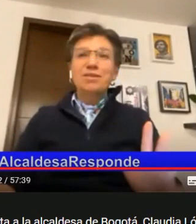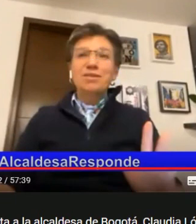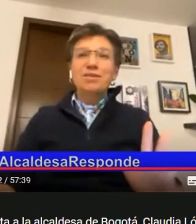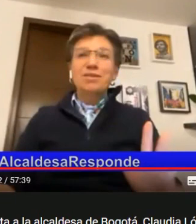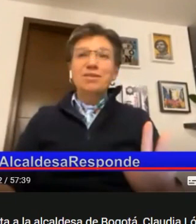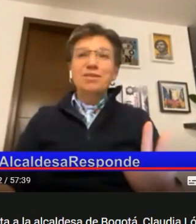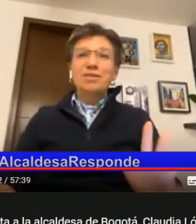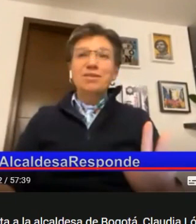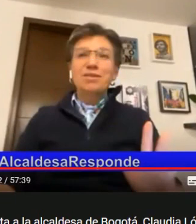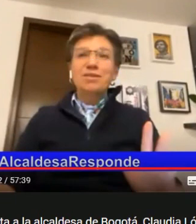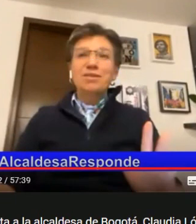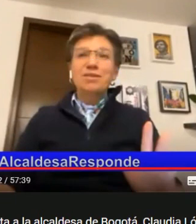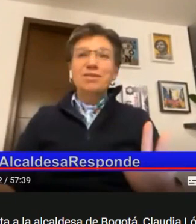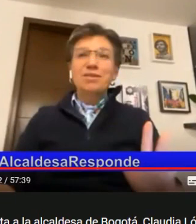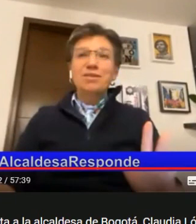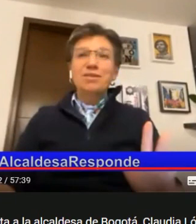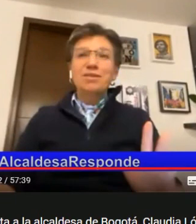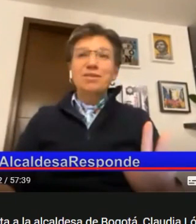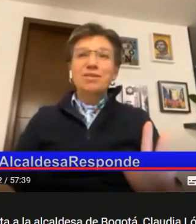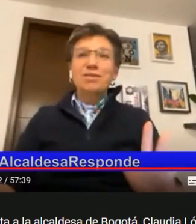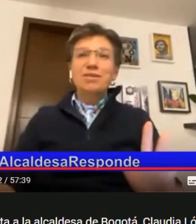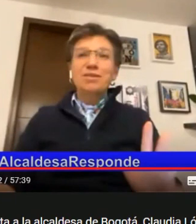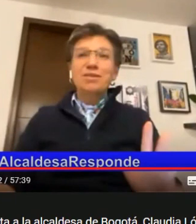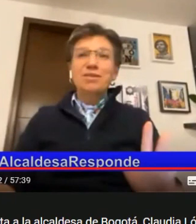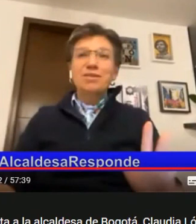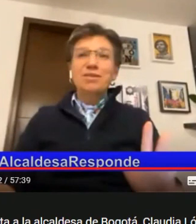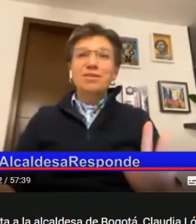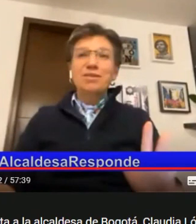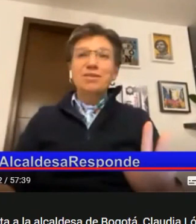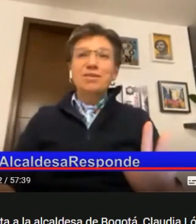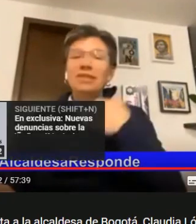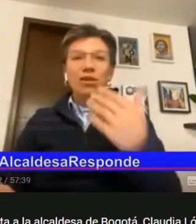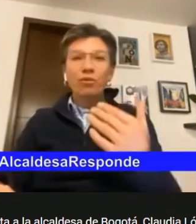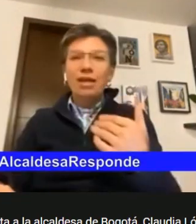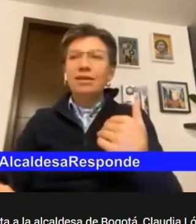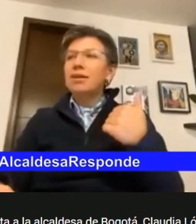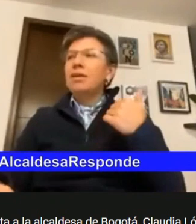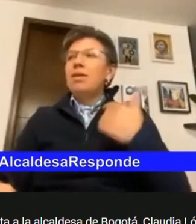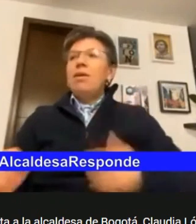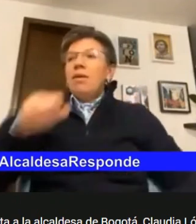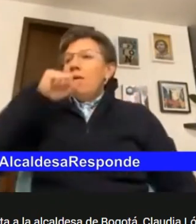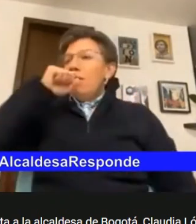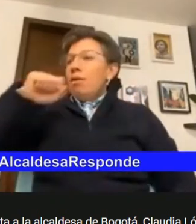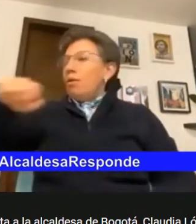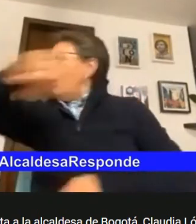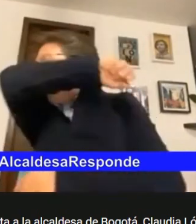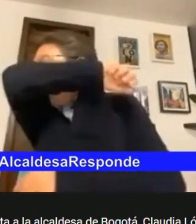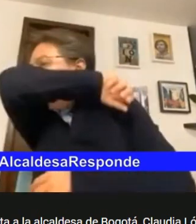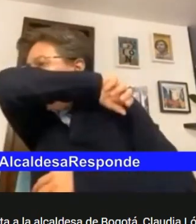dice de manera irresponsable, porque esto es un comentario irresponsable. Tacro, salió bien.